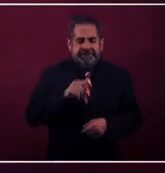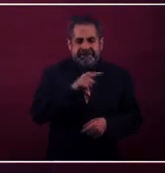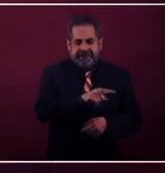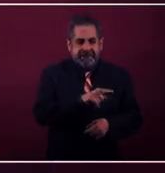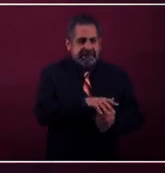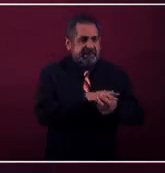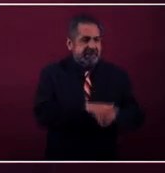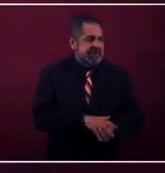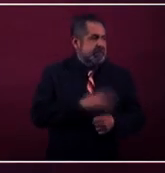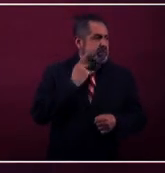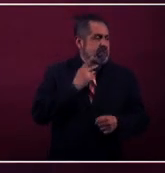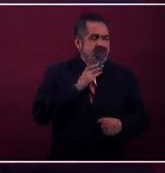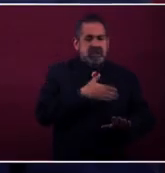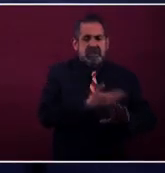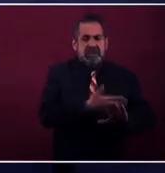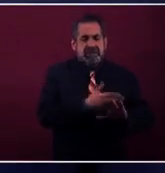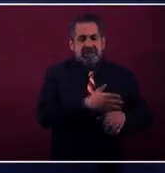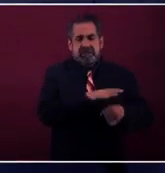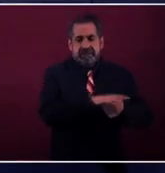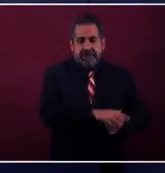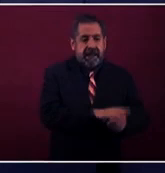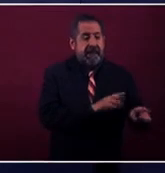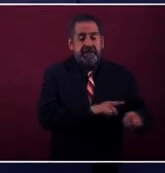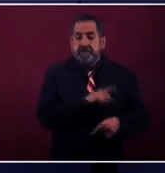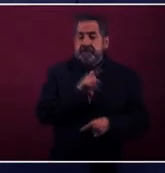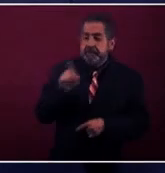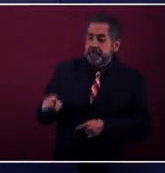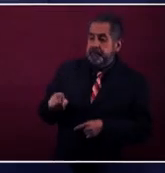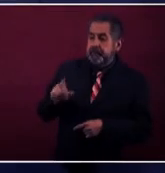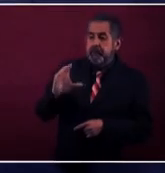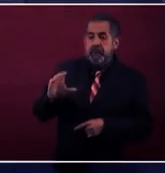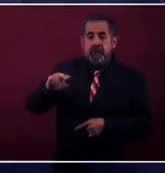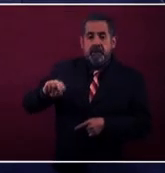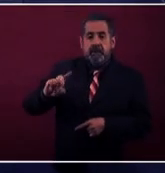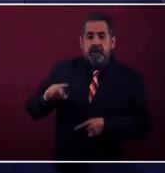represalias políticas, la comisión actúe.